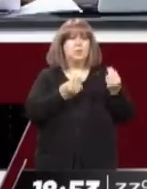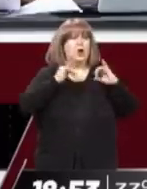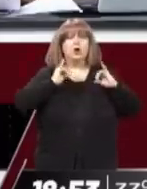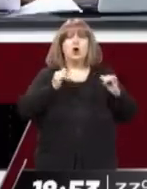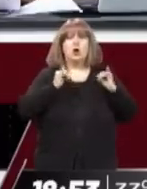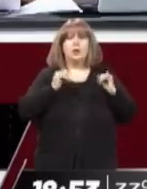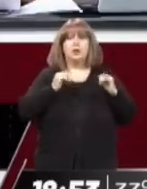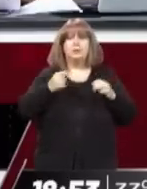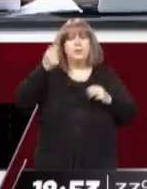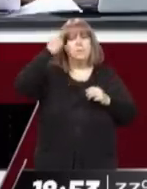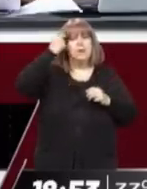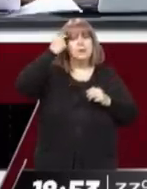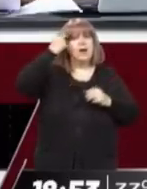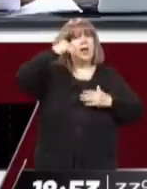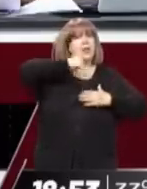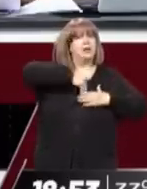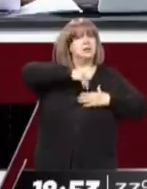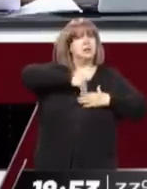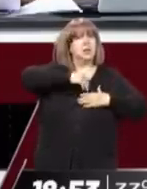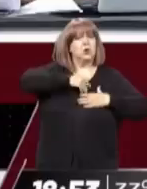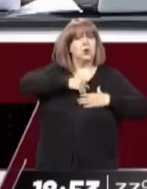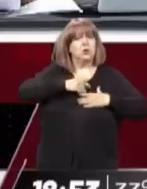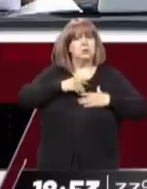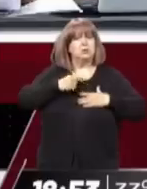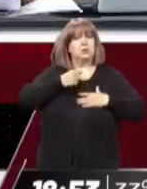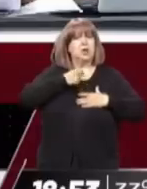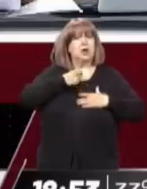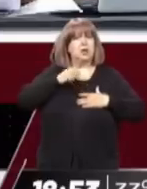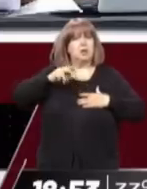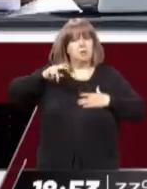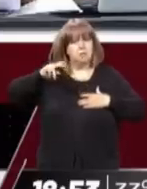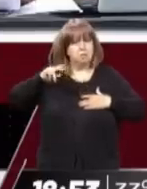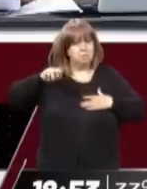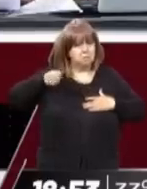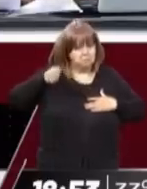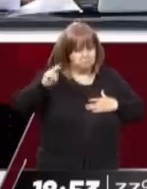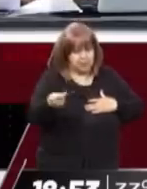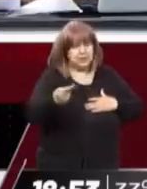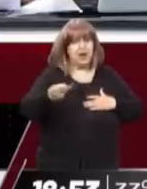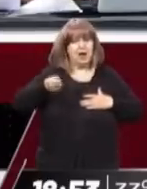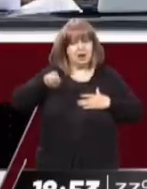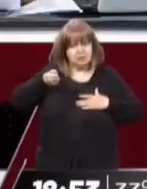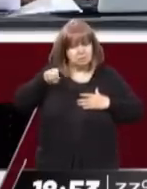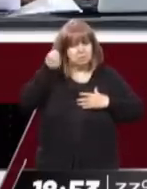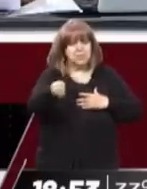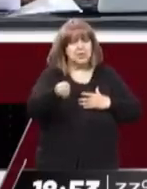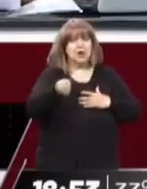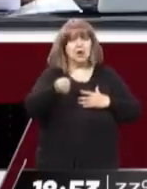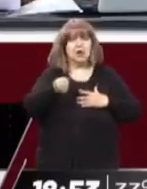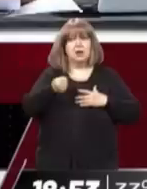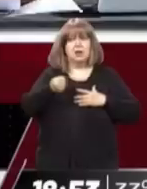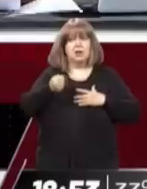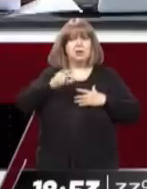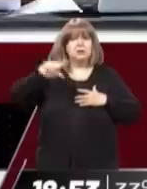jóvenes tengan este tipo de actitudes. Tan frío frente a la situación, ¿no? Que no los conmueva ni siquiera ver a la madre o al padre llorando ahí enfrente de